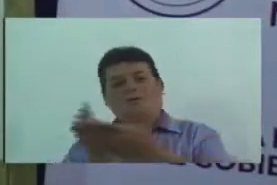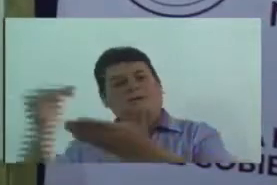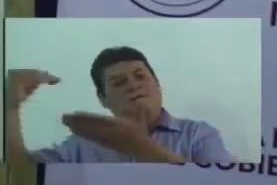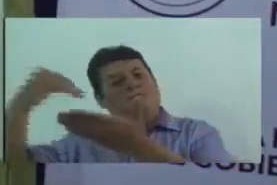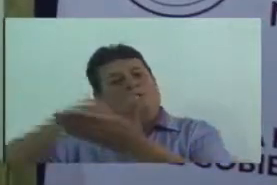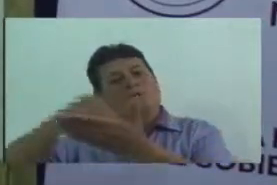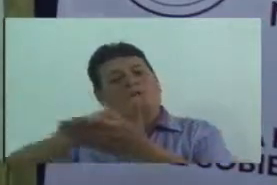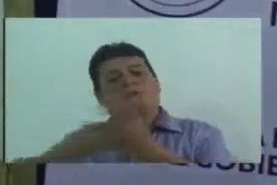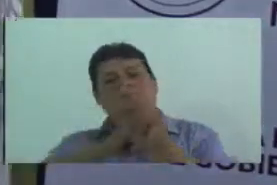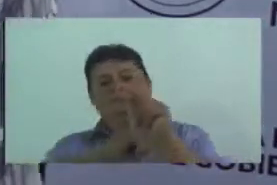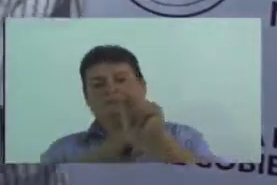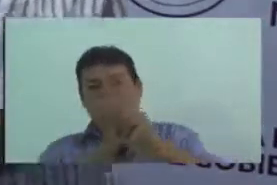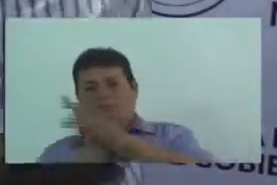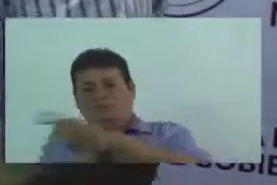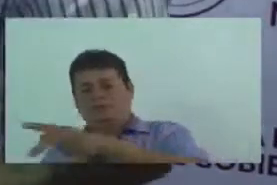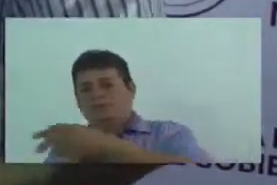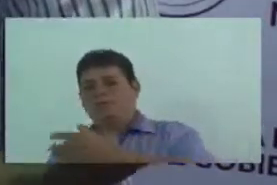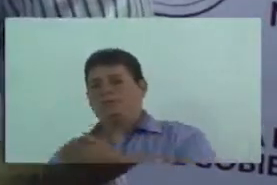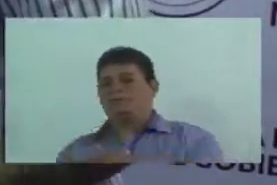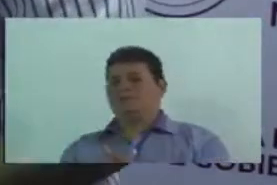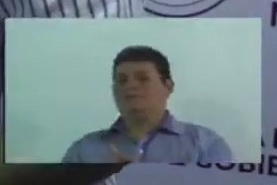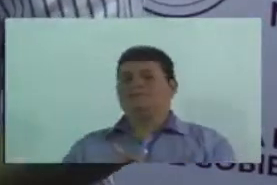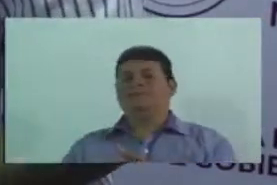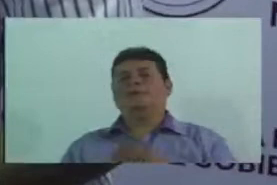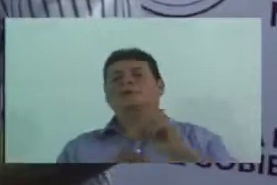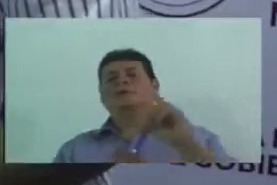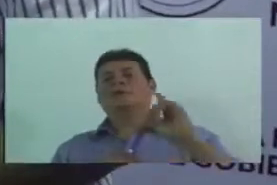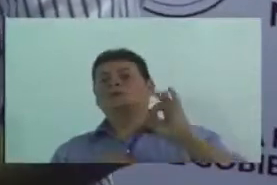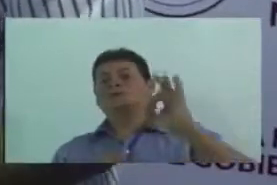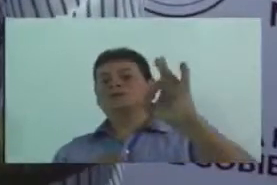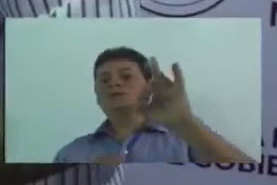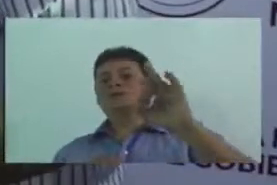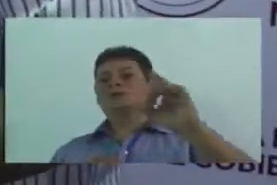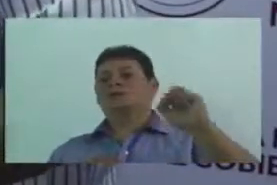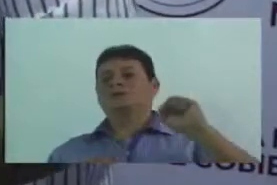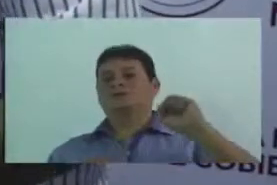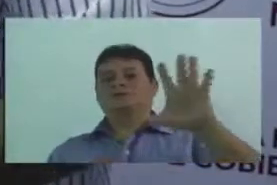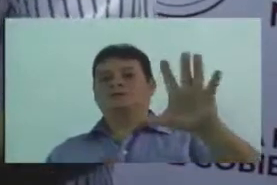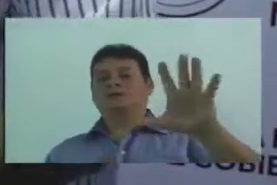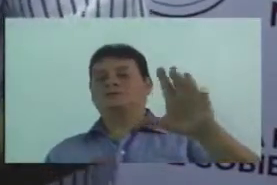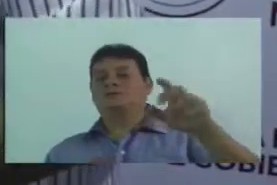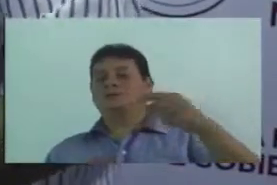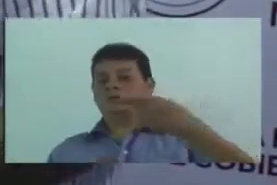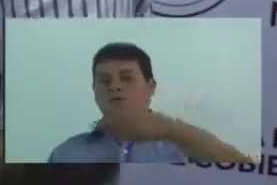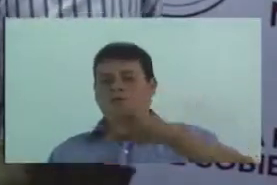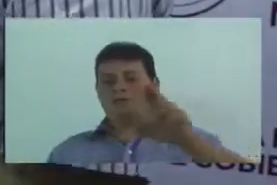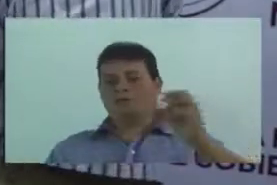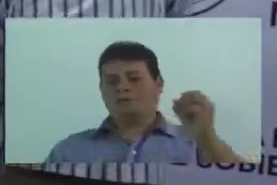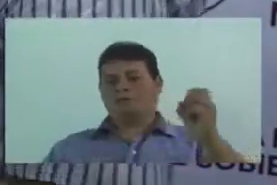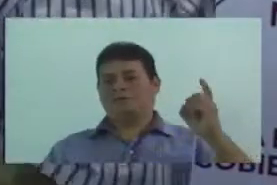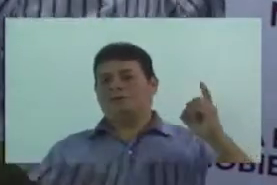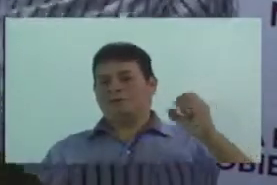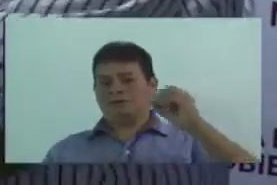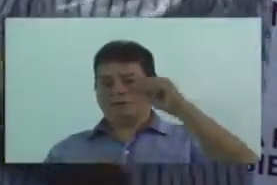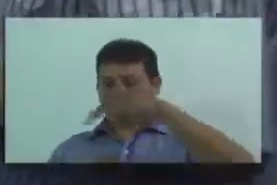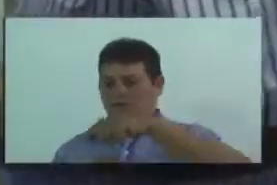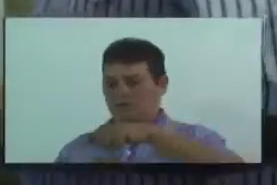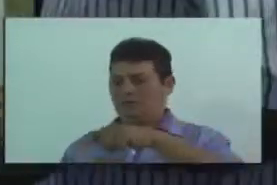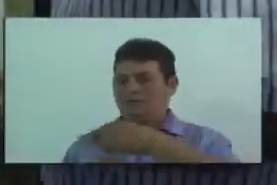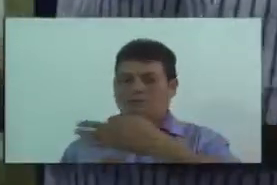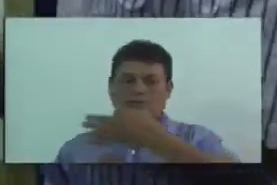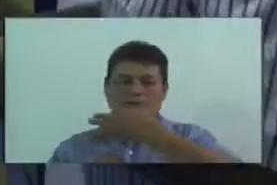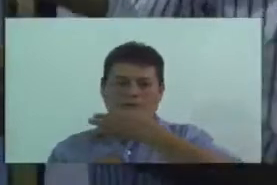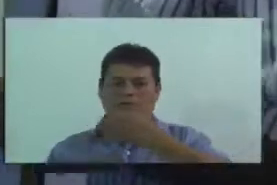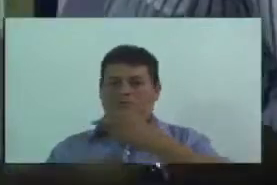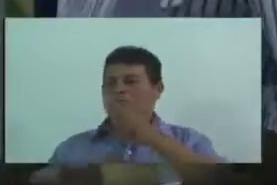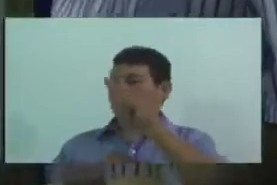Es decir, este ángulo mide 85 grados, no importa la posición hacia dónde se abre. Muy bien, a modo de